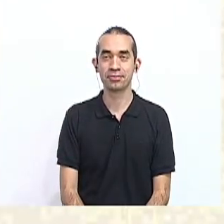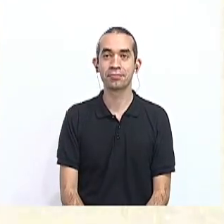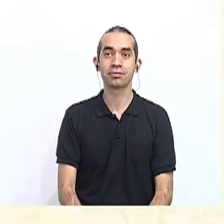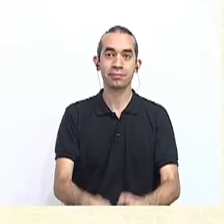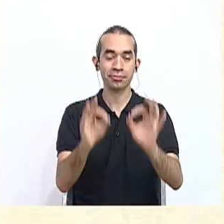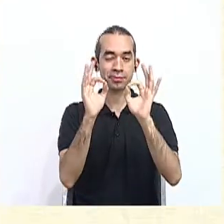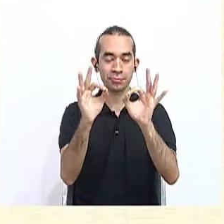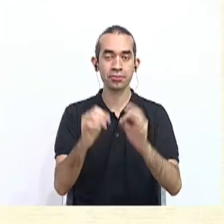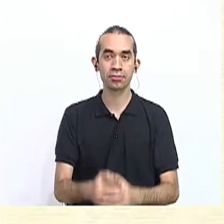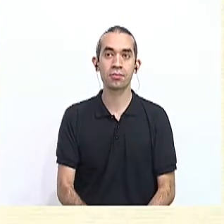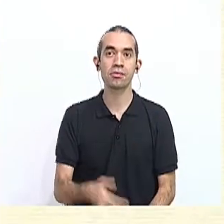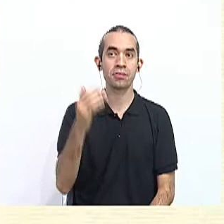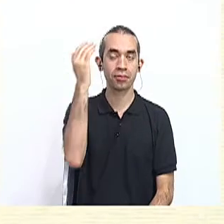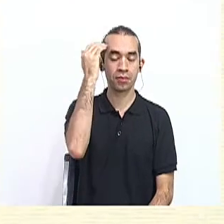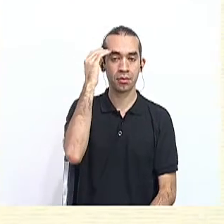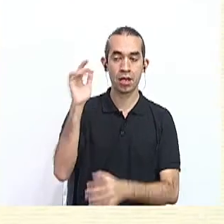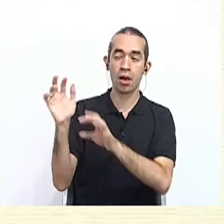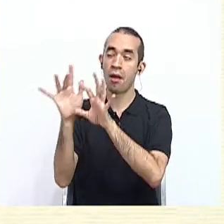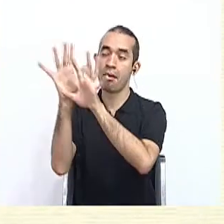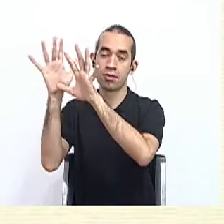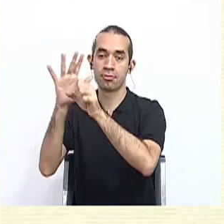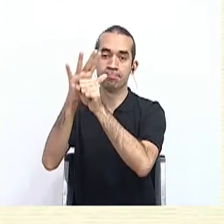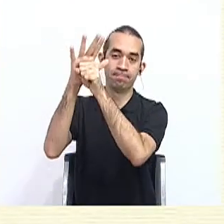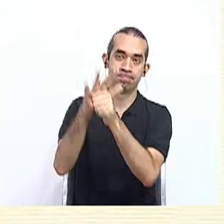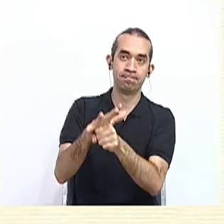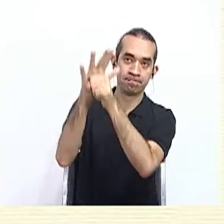Muy bien, los gases y la presión,